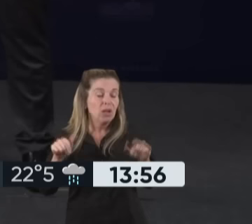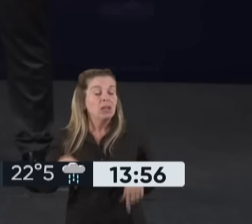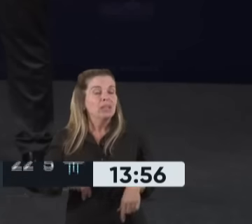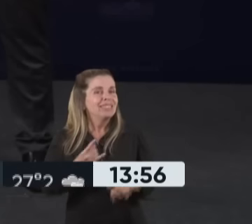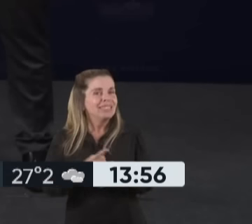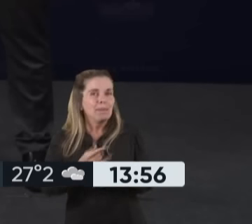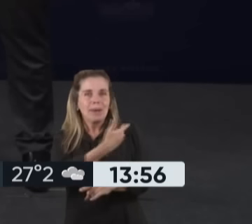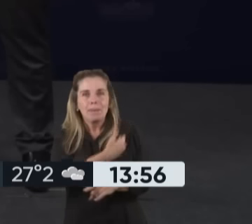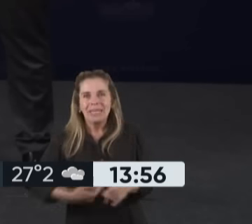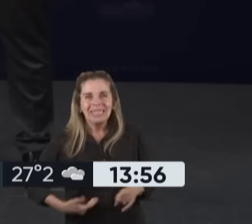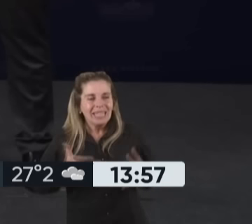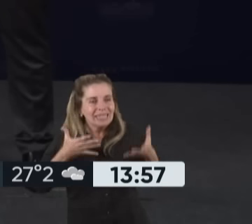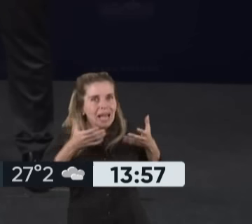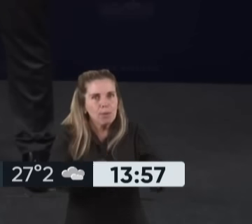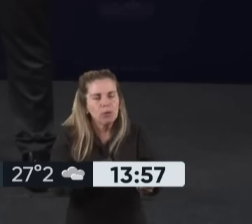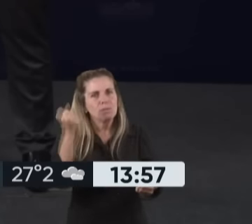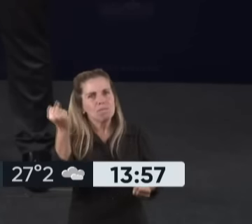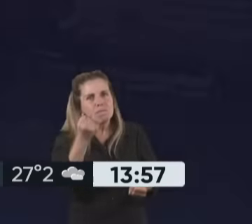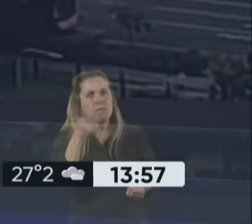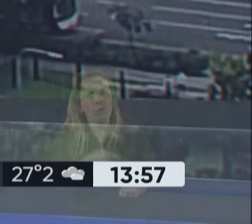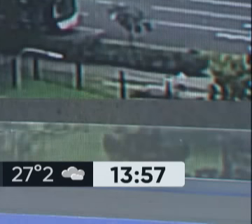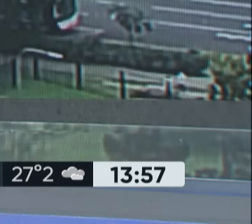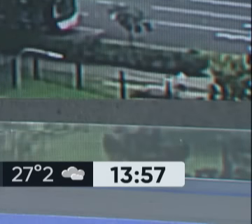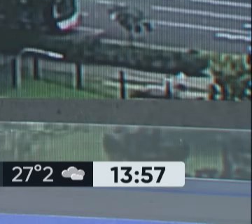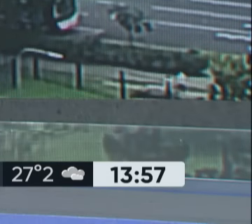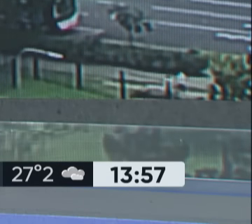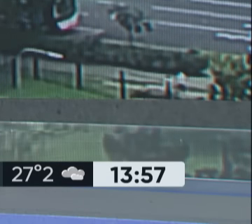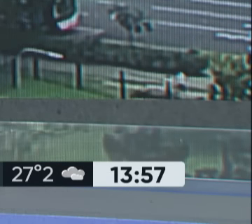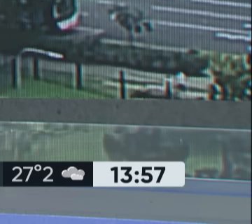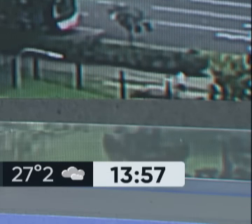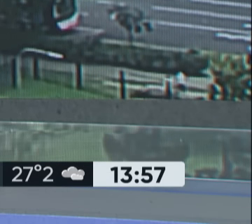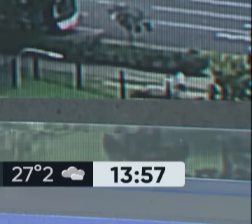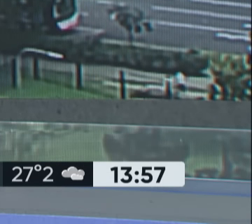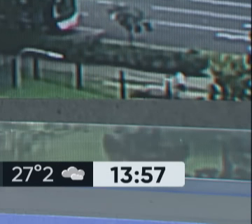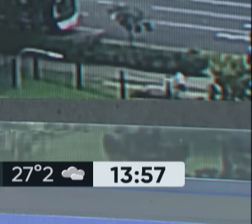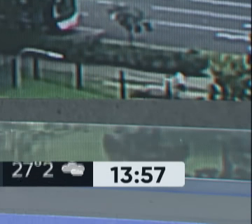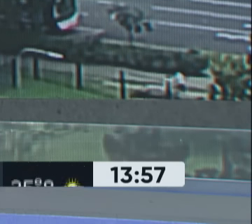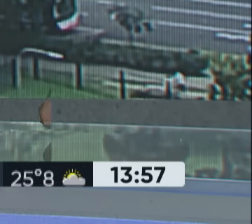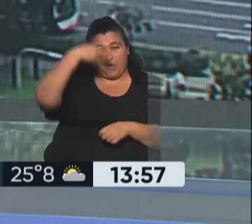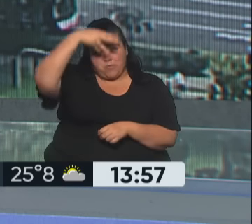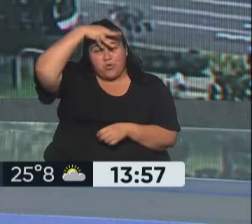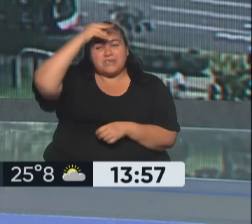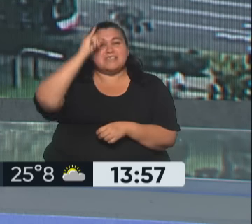escuchamos a la por ahora y hasta hoy ministra de Seguridad Patricia Bullrich. Antes